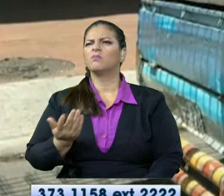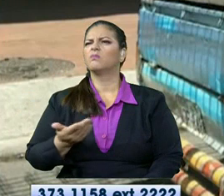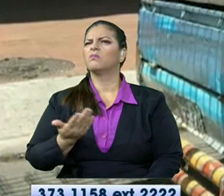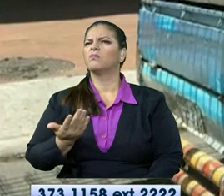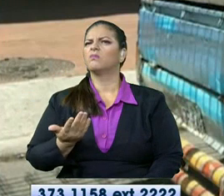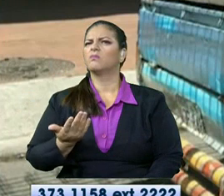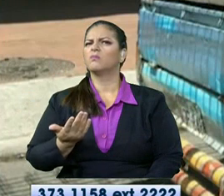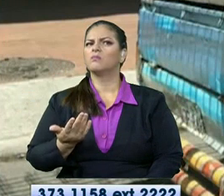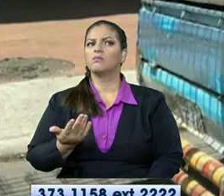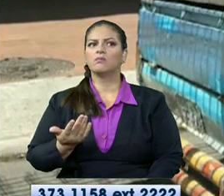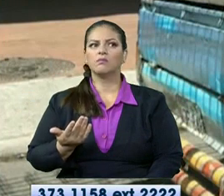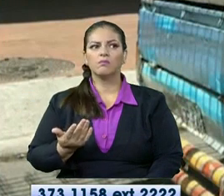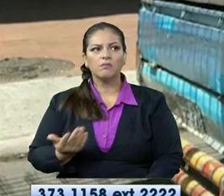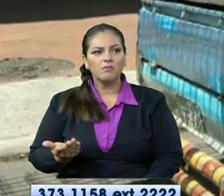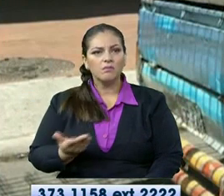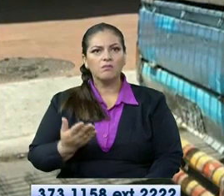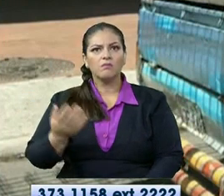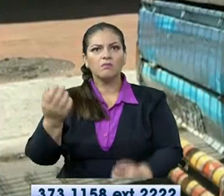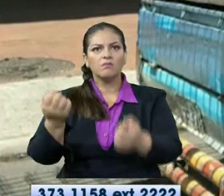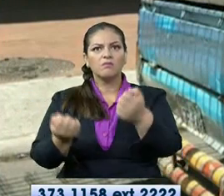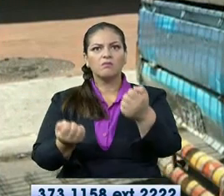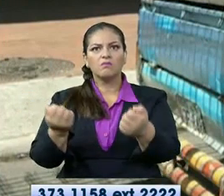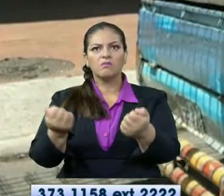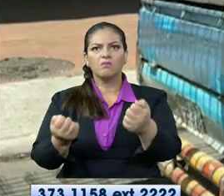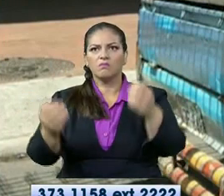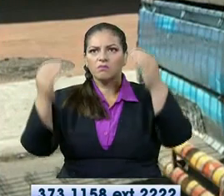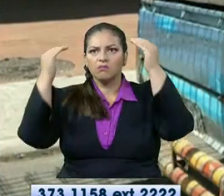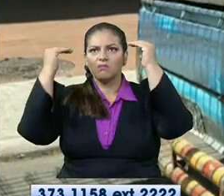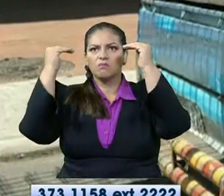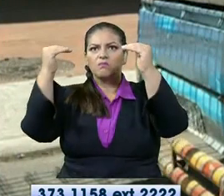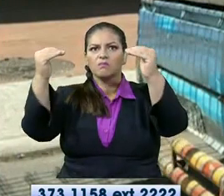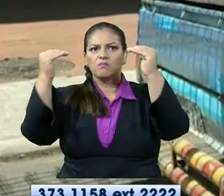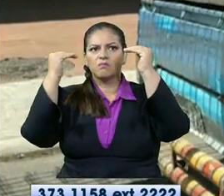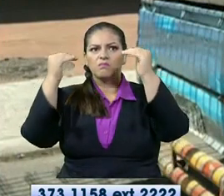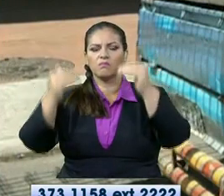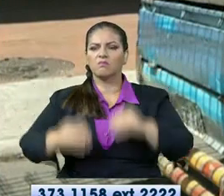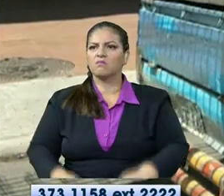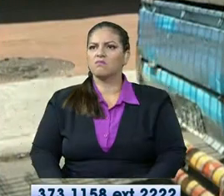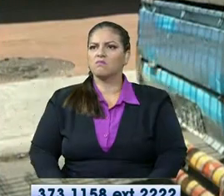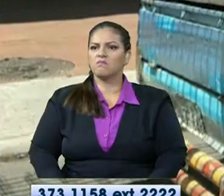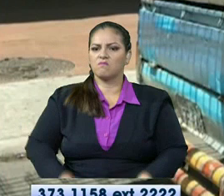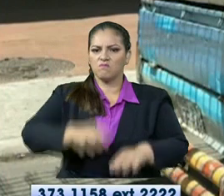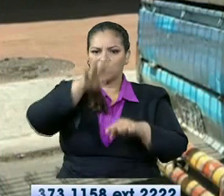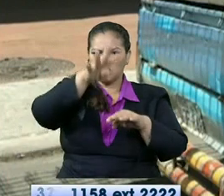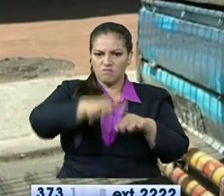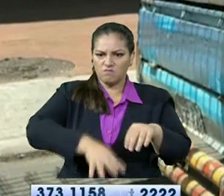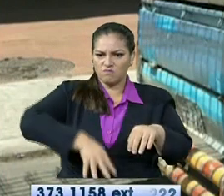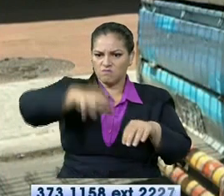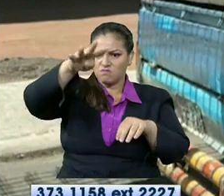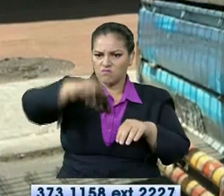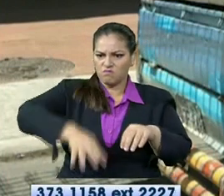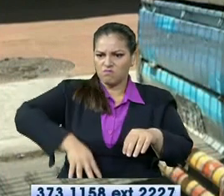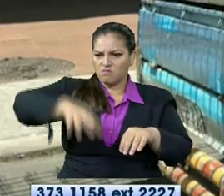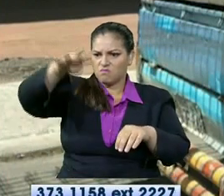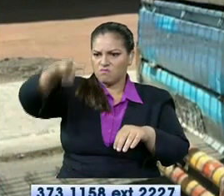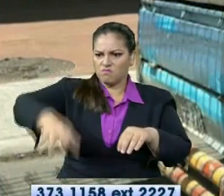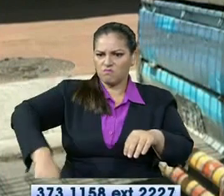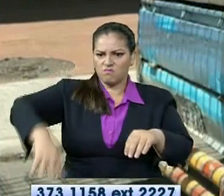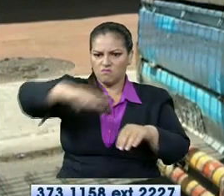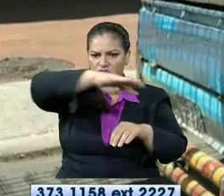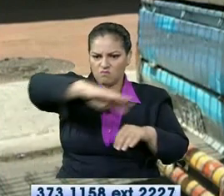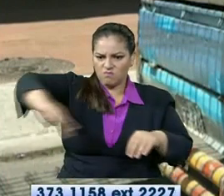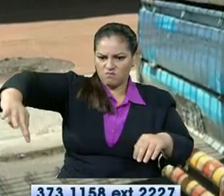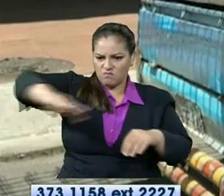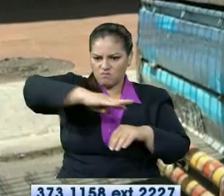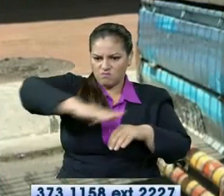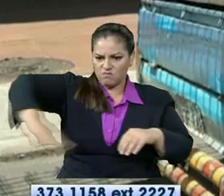fierriza arriba? Claro. Una losa, parece una losa, ¿no? Obviamente. Alguien lleva la losa hecha